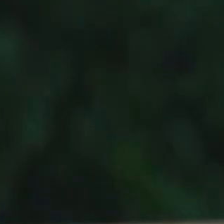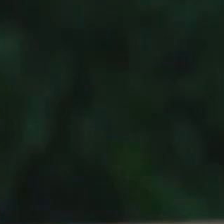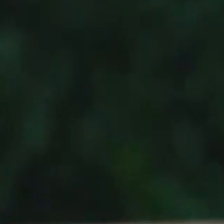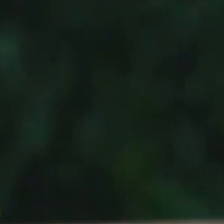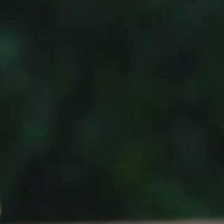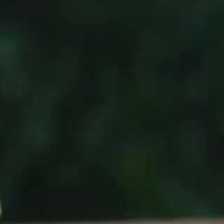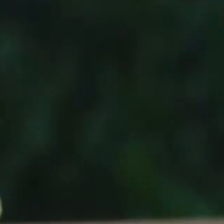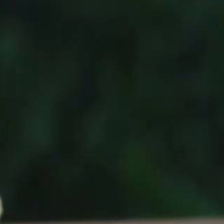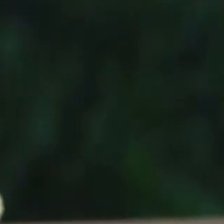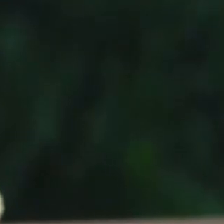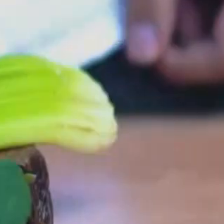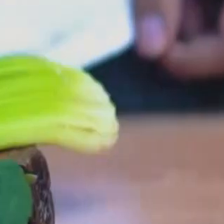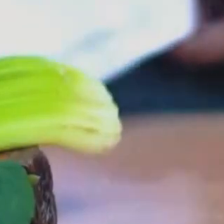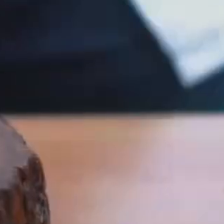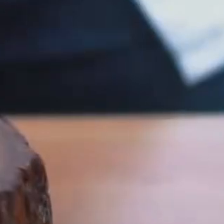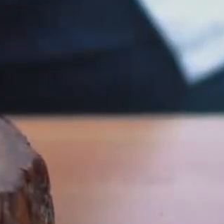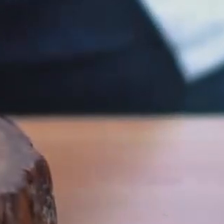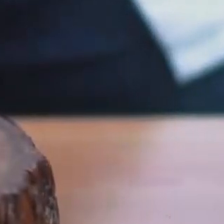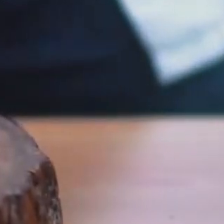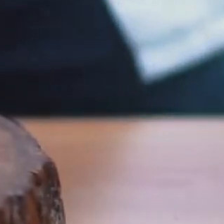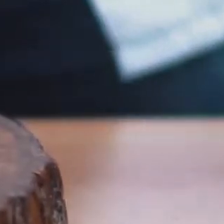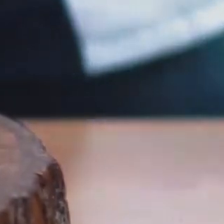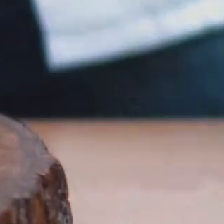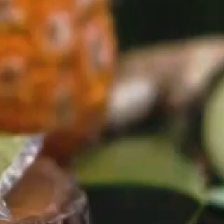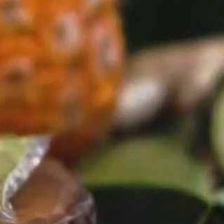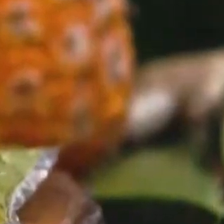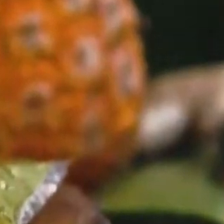vera 2